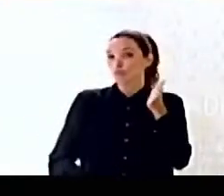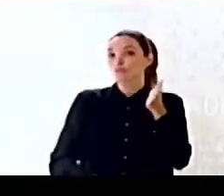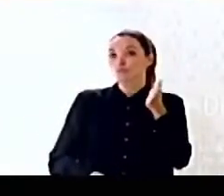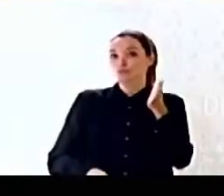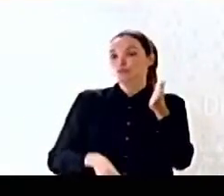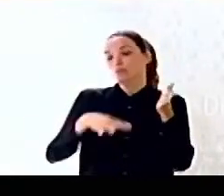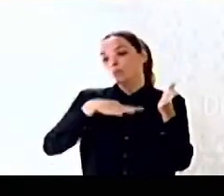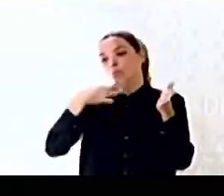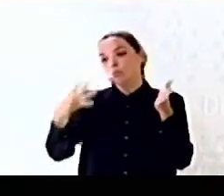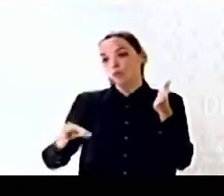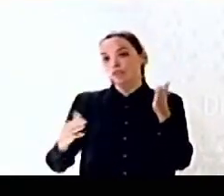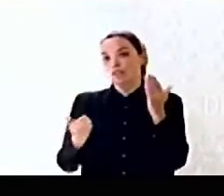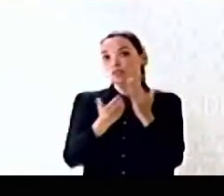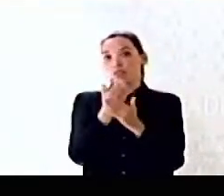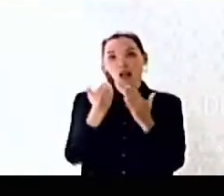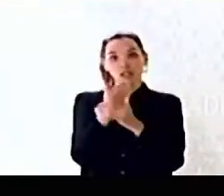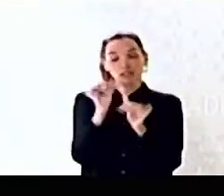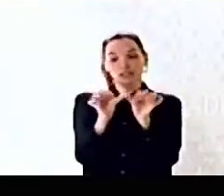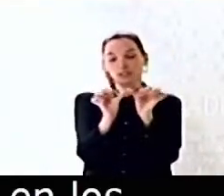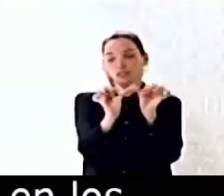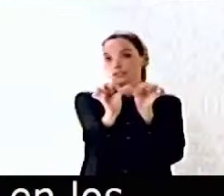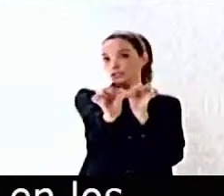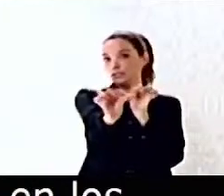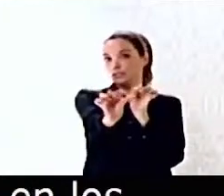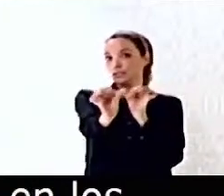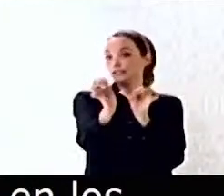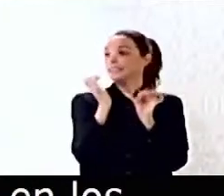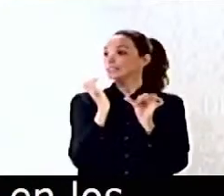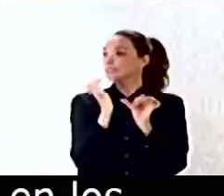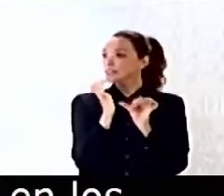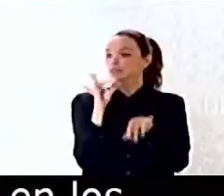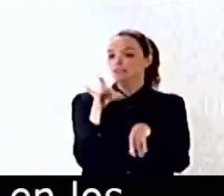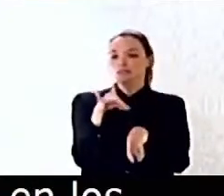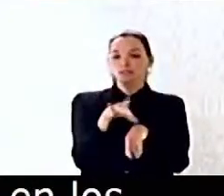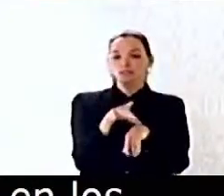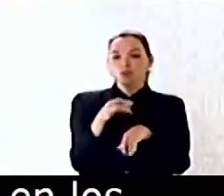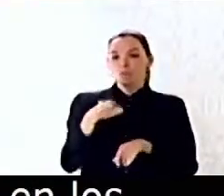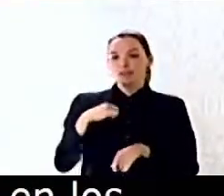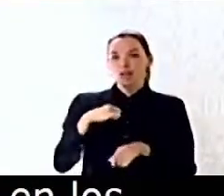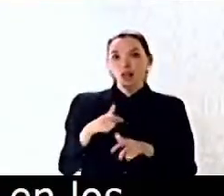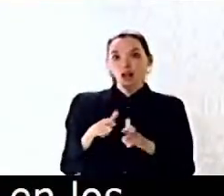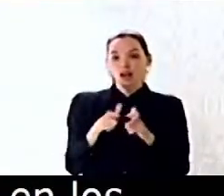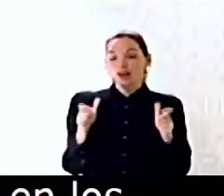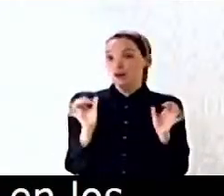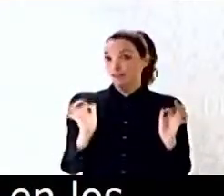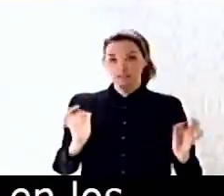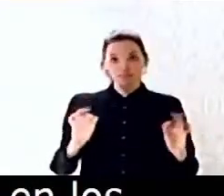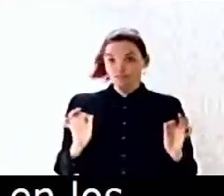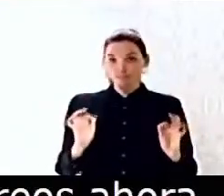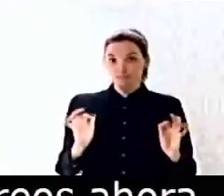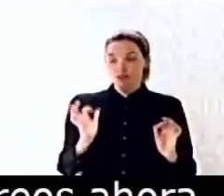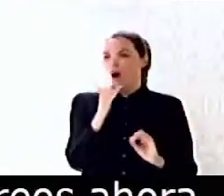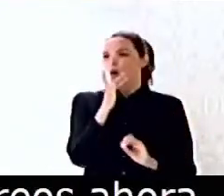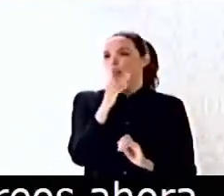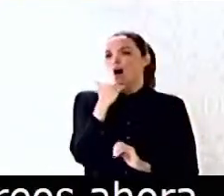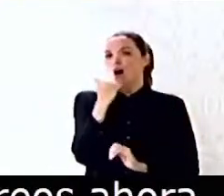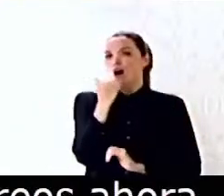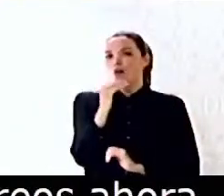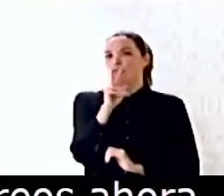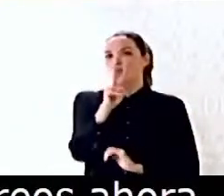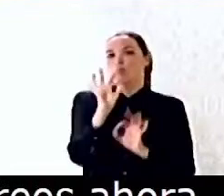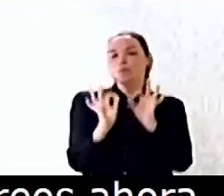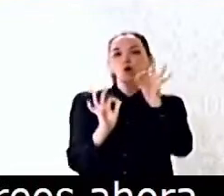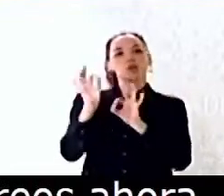es posible que en los próximos días, si no se produce un incremento de los ingresos, ahora mismo estaremos alrededor del 2% de